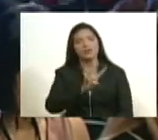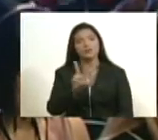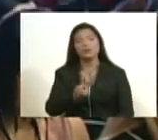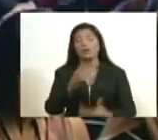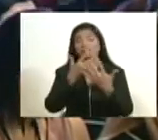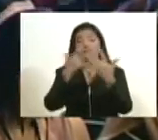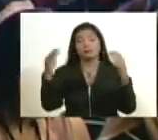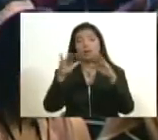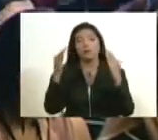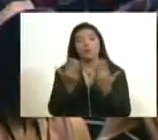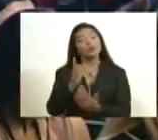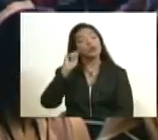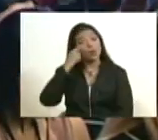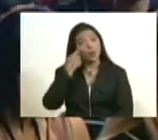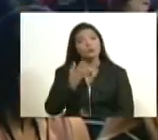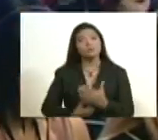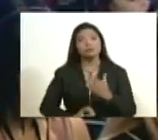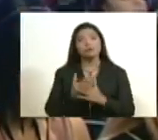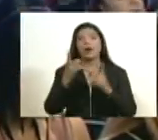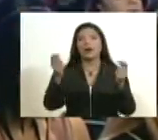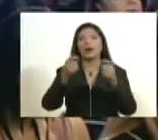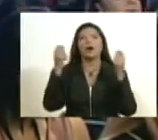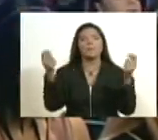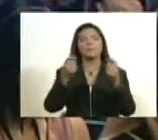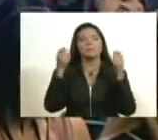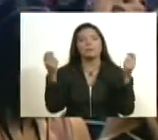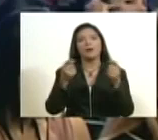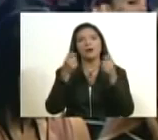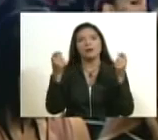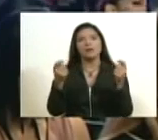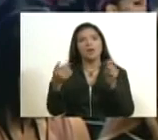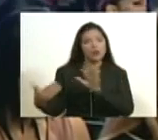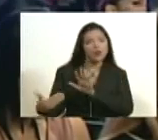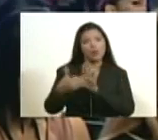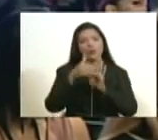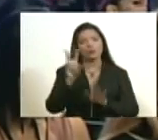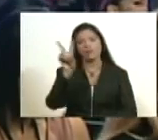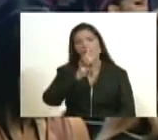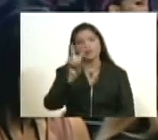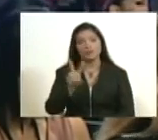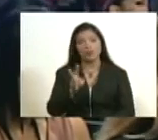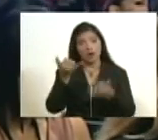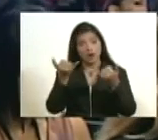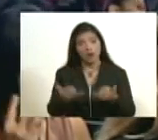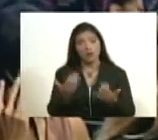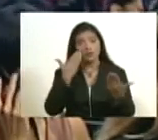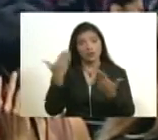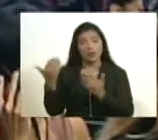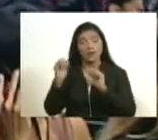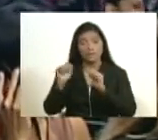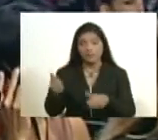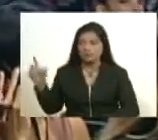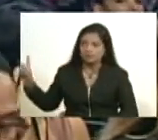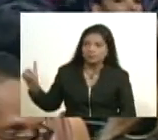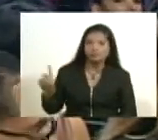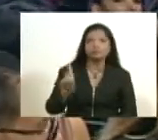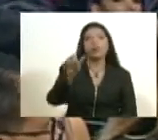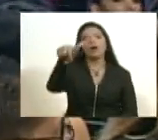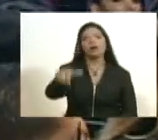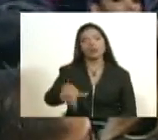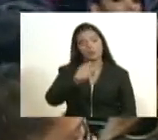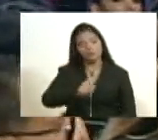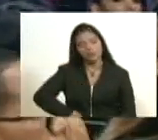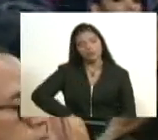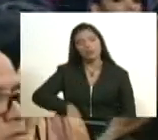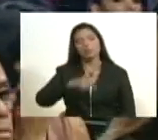mundo. Recordemos que se ha creado una campaña mediática en contra de Venezuela. A esta hora entra a este salón Ayacucho el presidente de